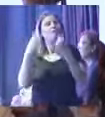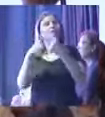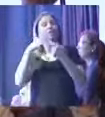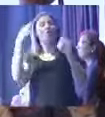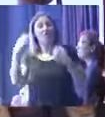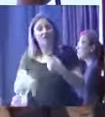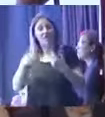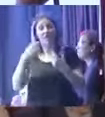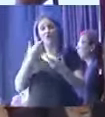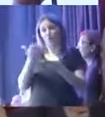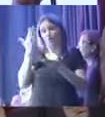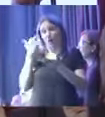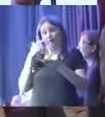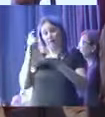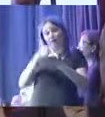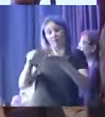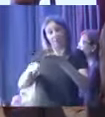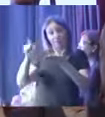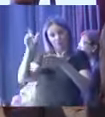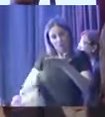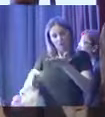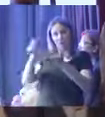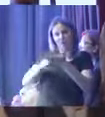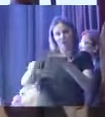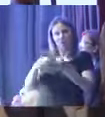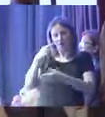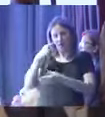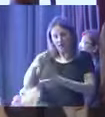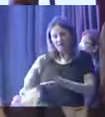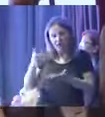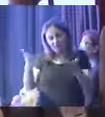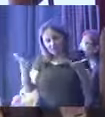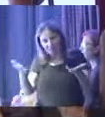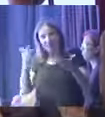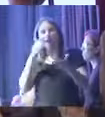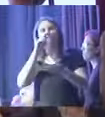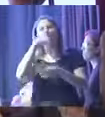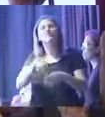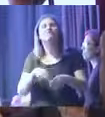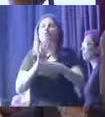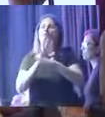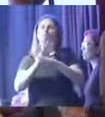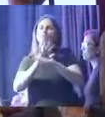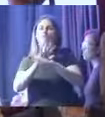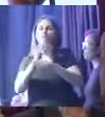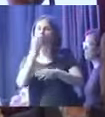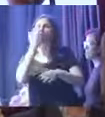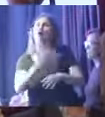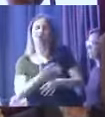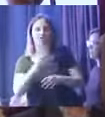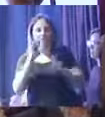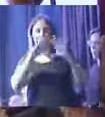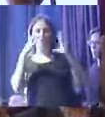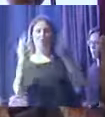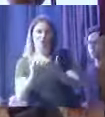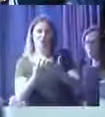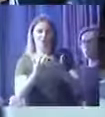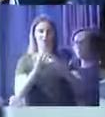esto se escribió, el que lo hizo veía a Montevideo realmente como la flor del mundo. Montevideo, flor del